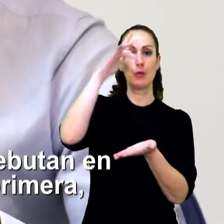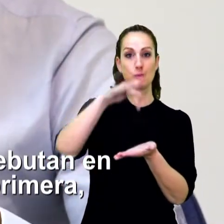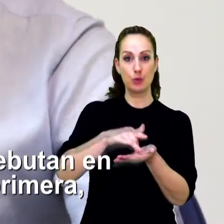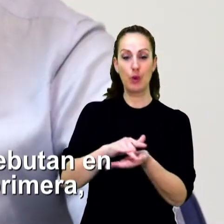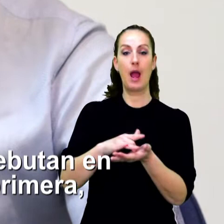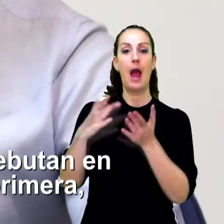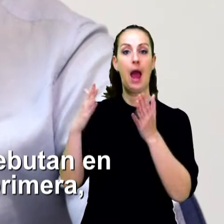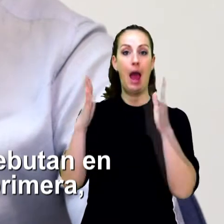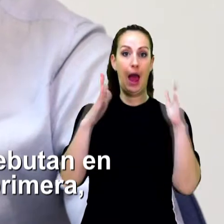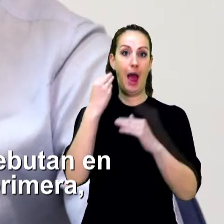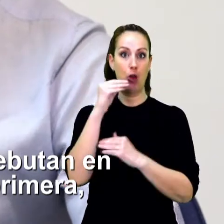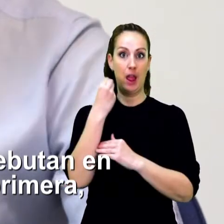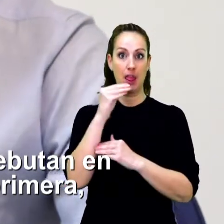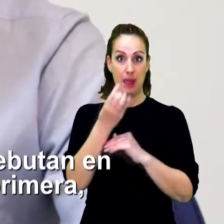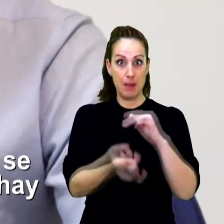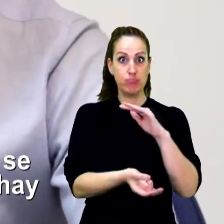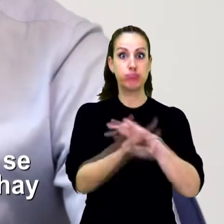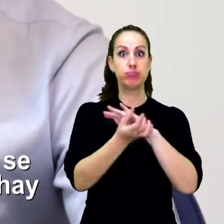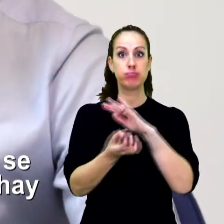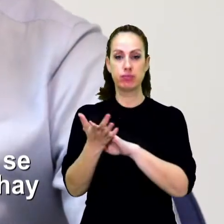tienen solución, sería